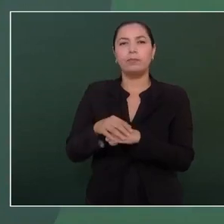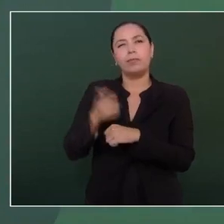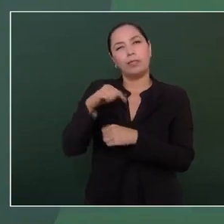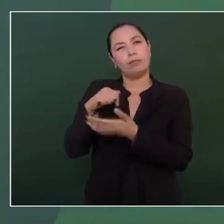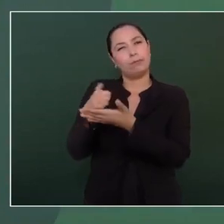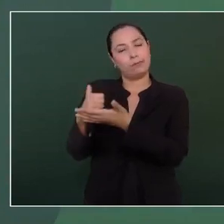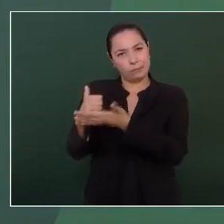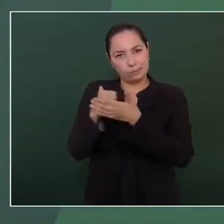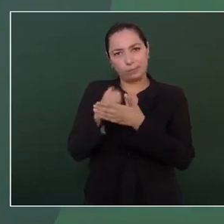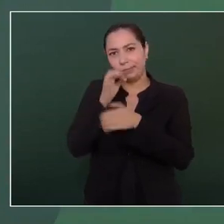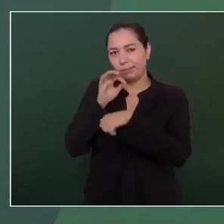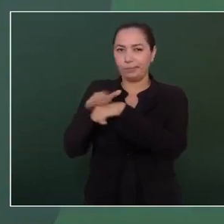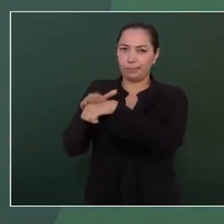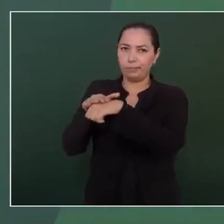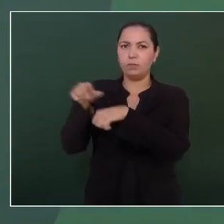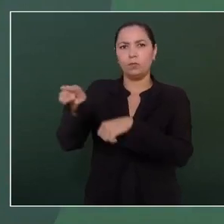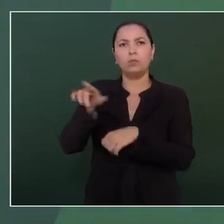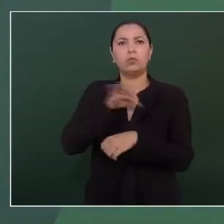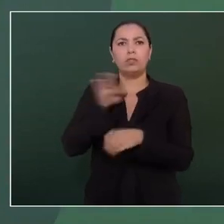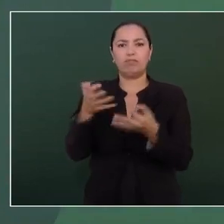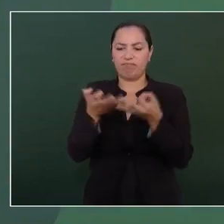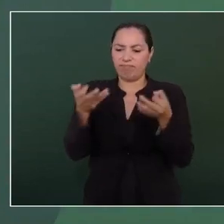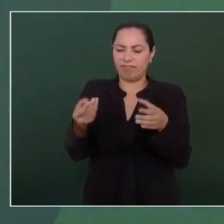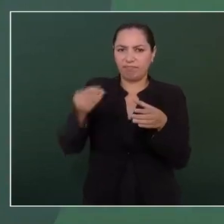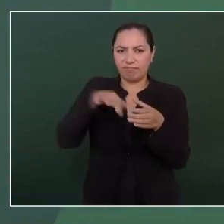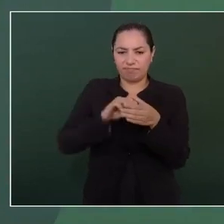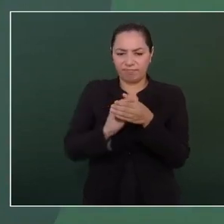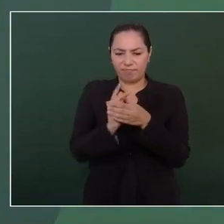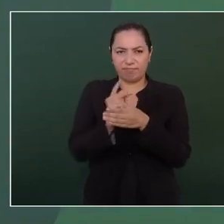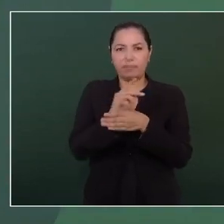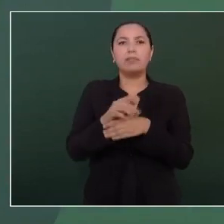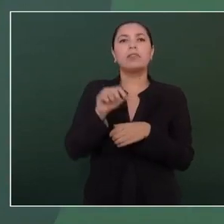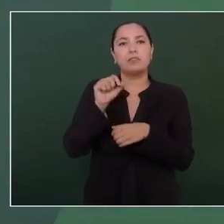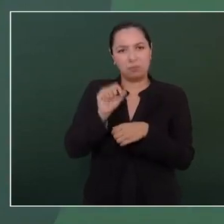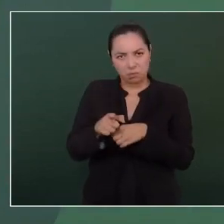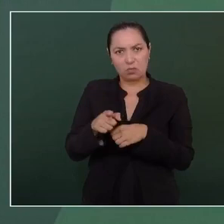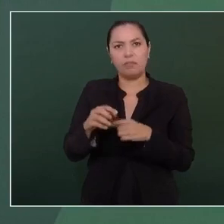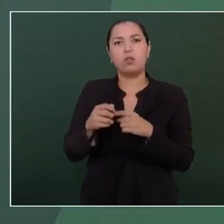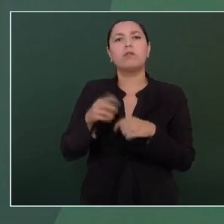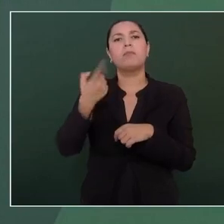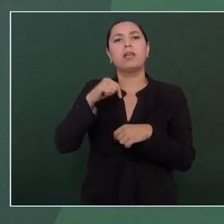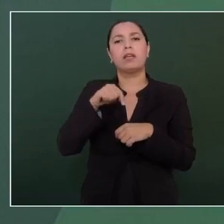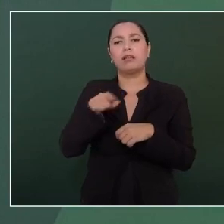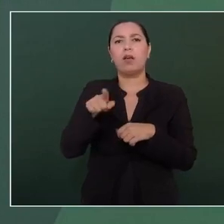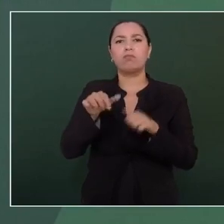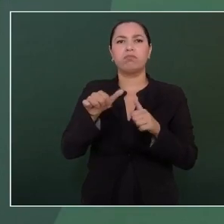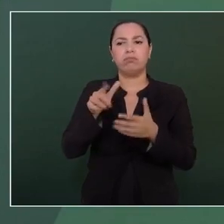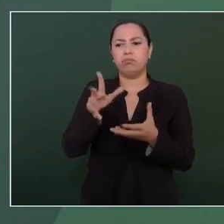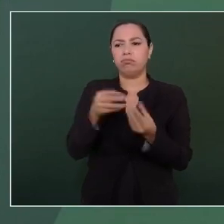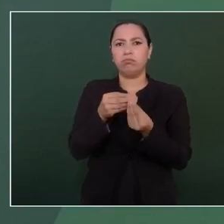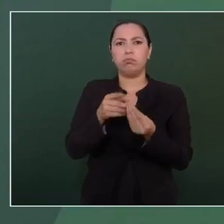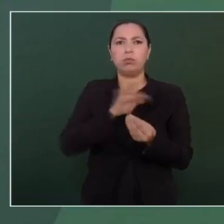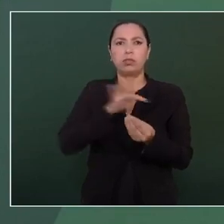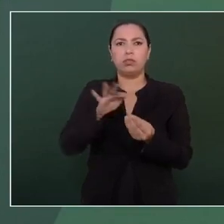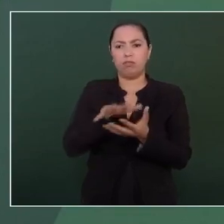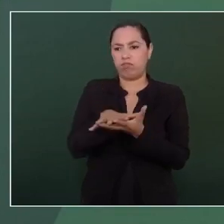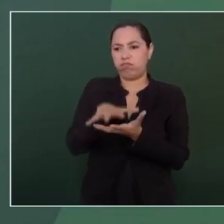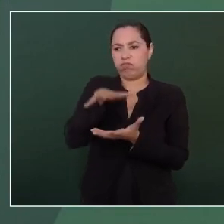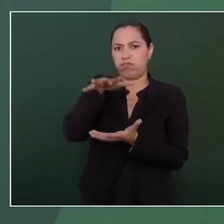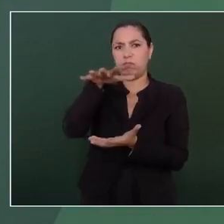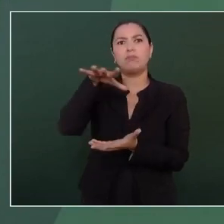ayuden sembrando frijol para lograr la autosuficiencia de frijol, porque